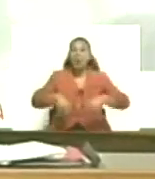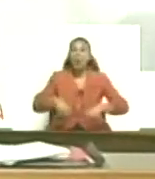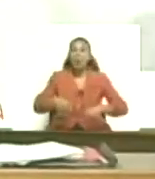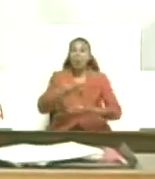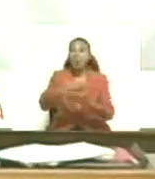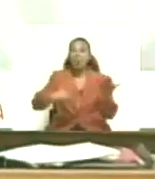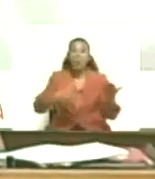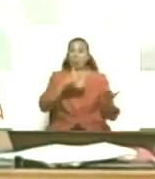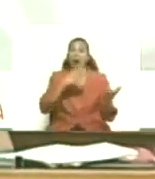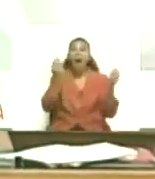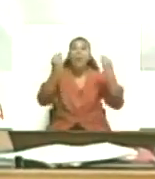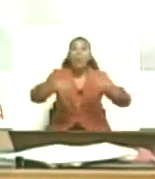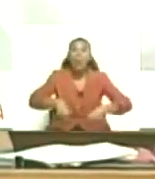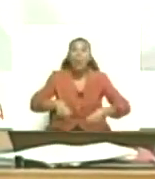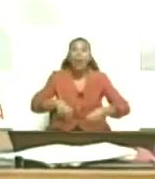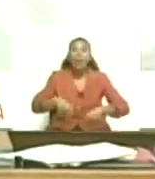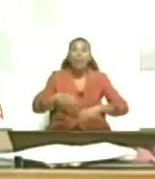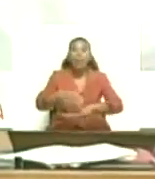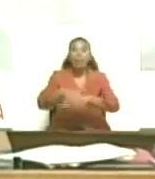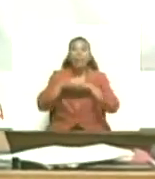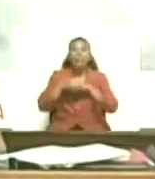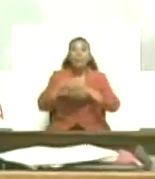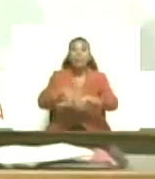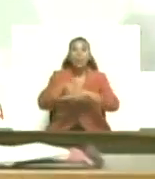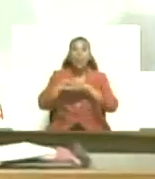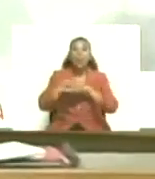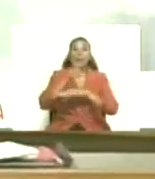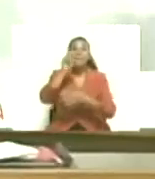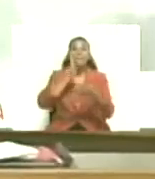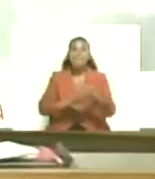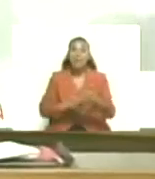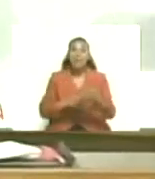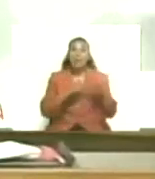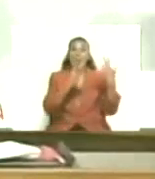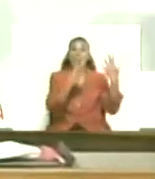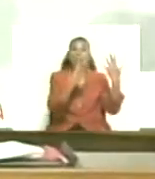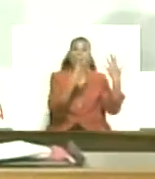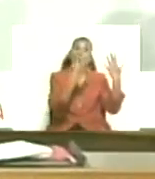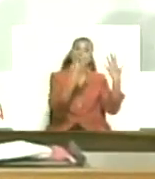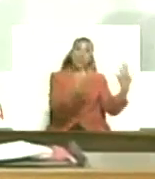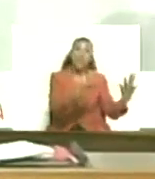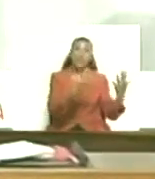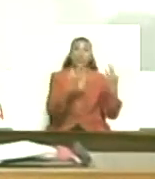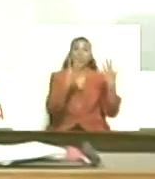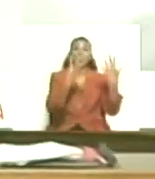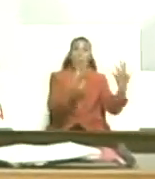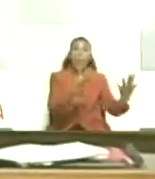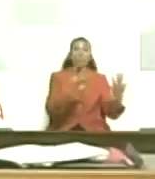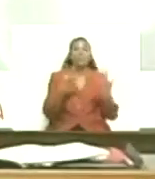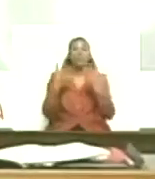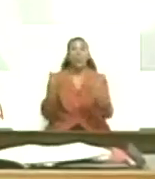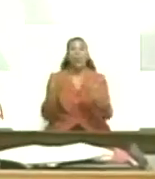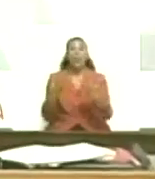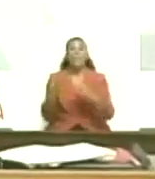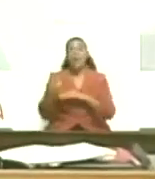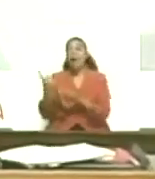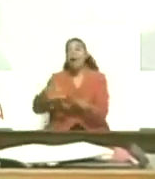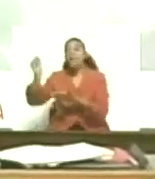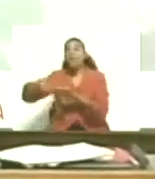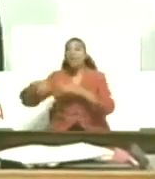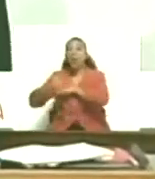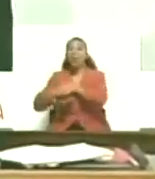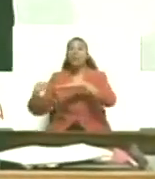efecto el laudo arbitral de 1899, porque lo firmó la República Cooperativa de Guyana en esa